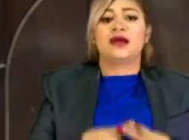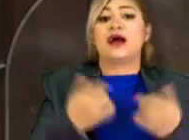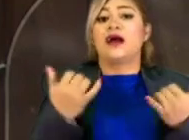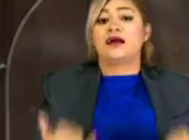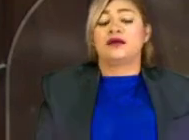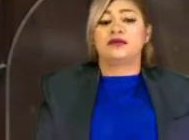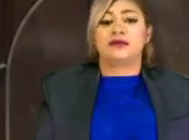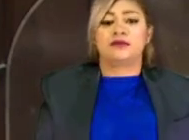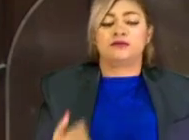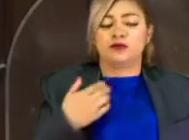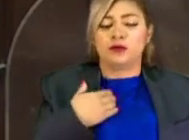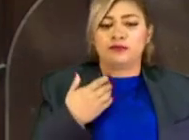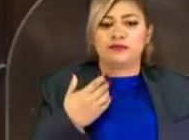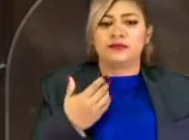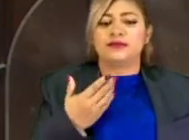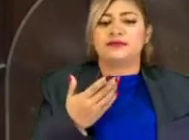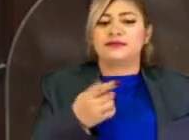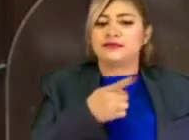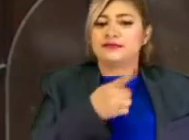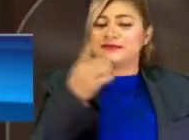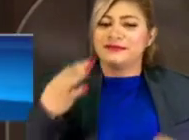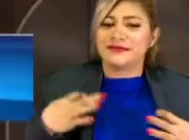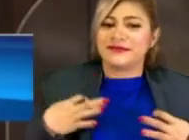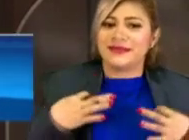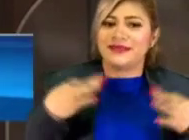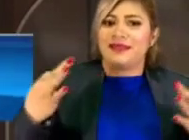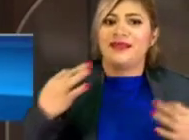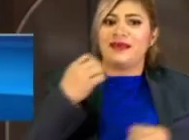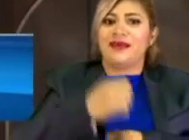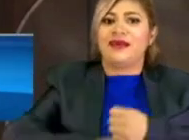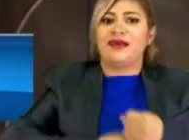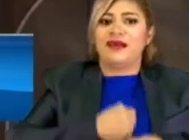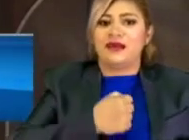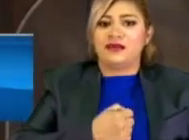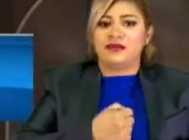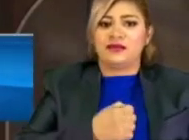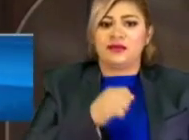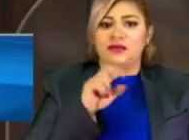deseándoles un 2022 con salud.